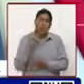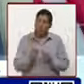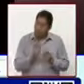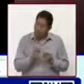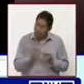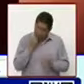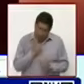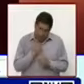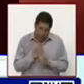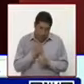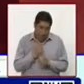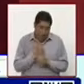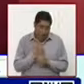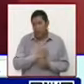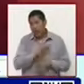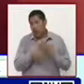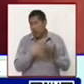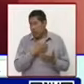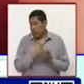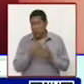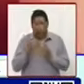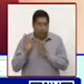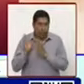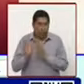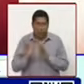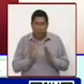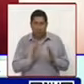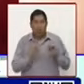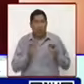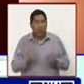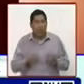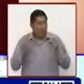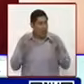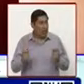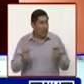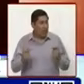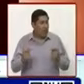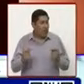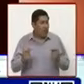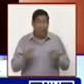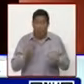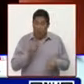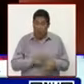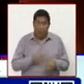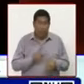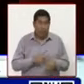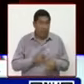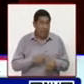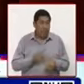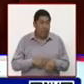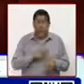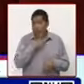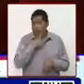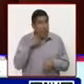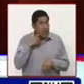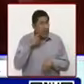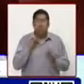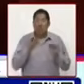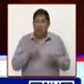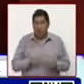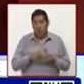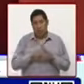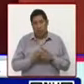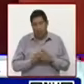estamos trabajando en toda la preparación para poder, inmediatamente pasa la época seca, para